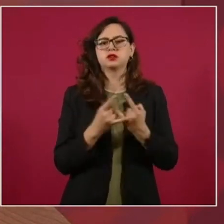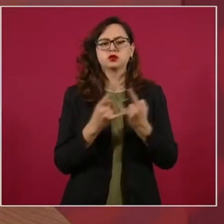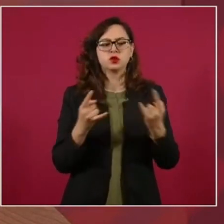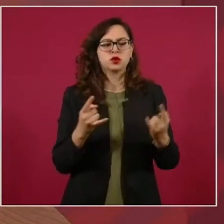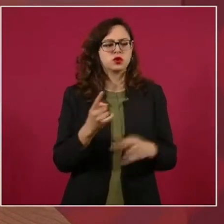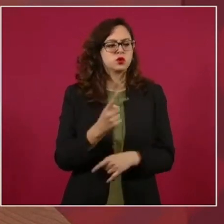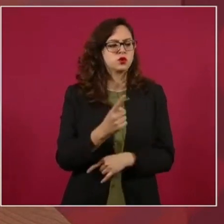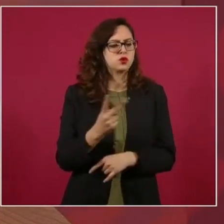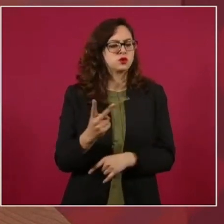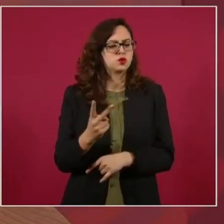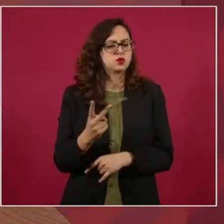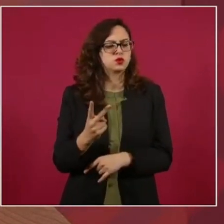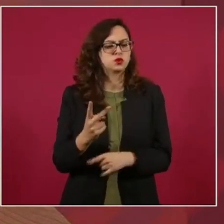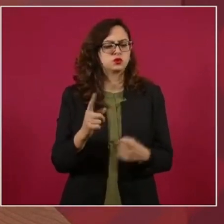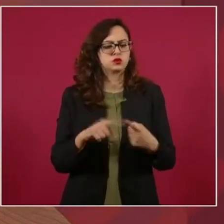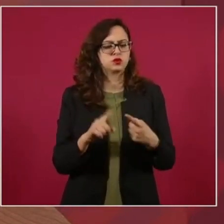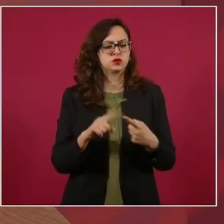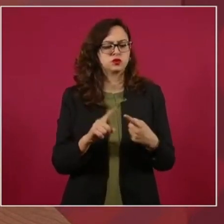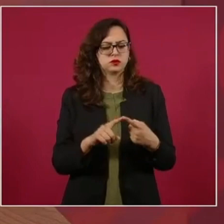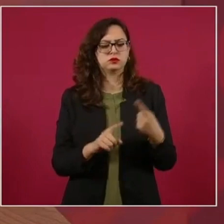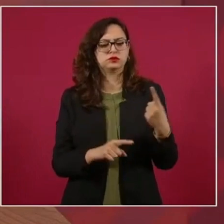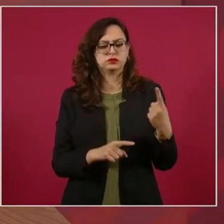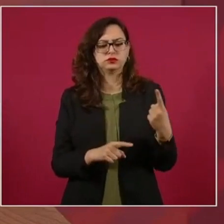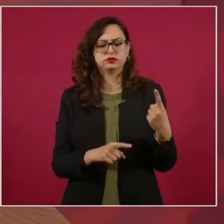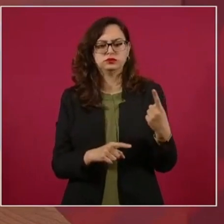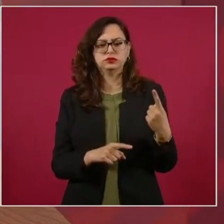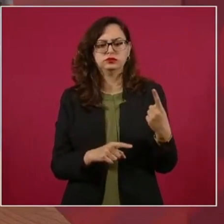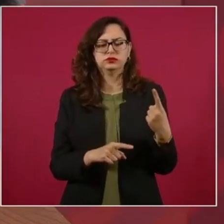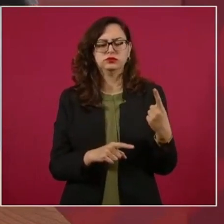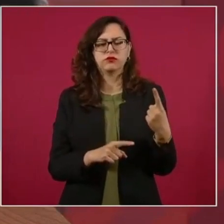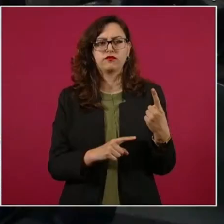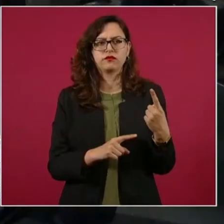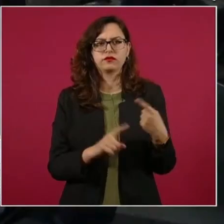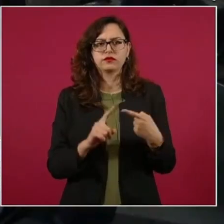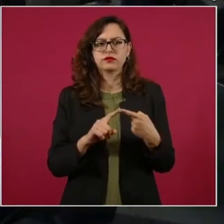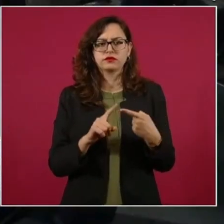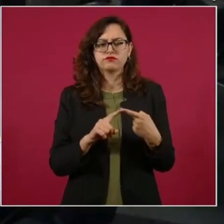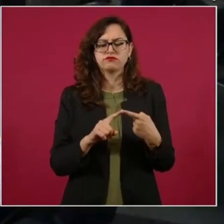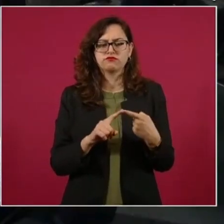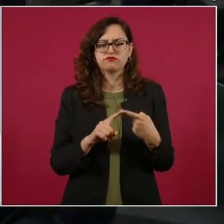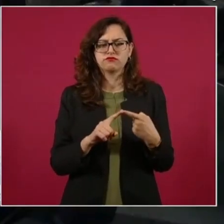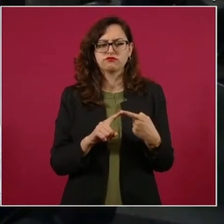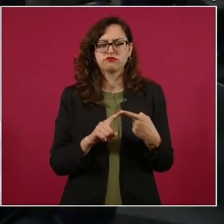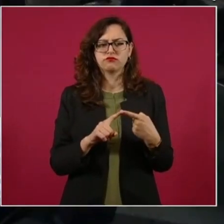Uno se da en ese entonces, poco antes,